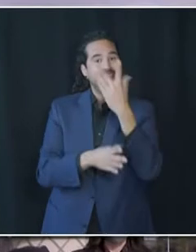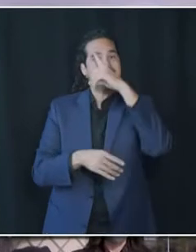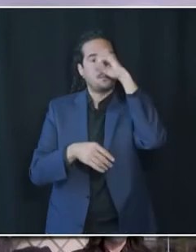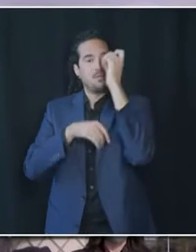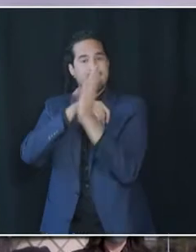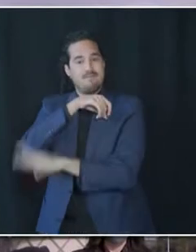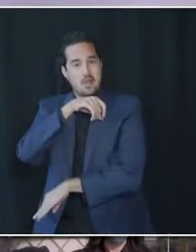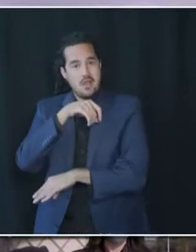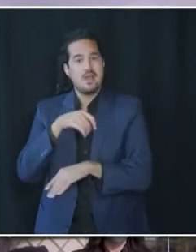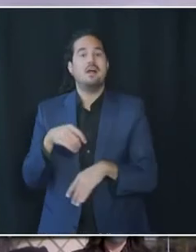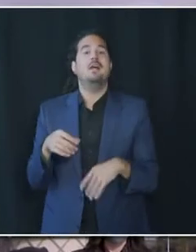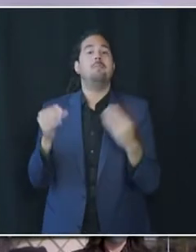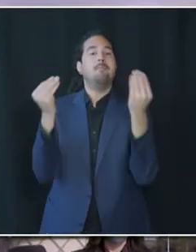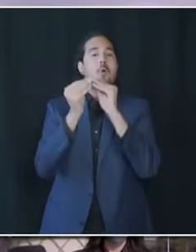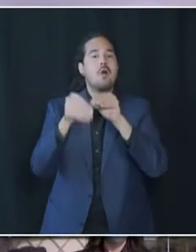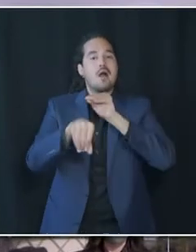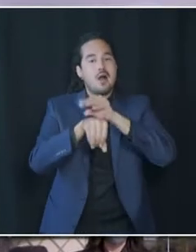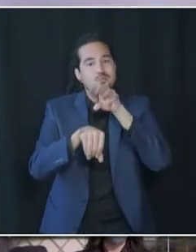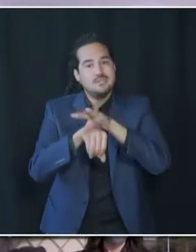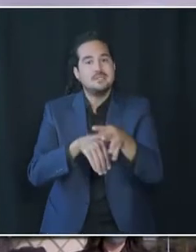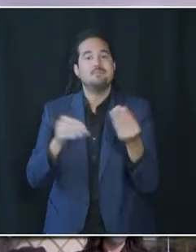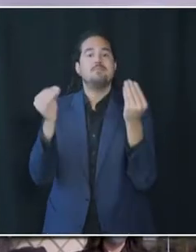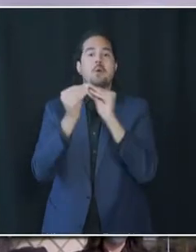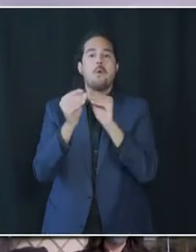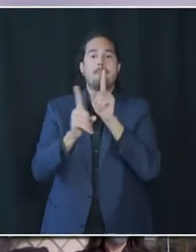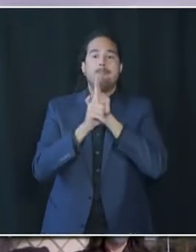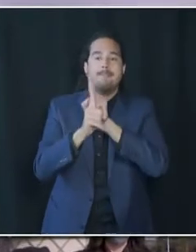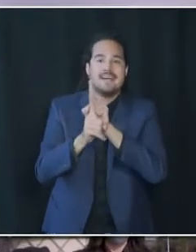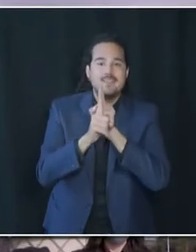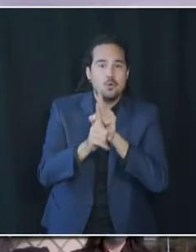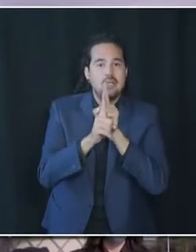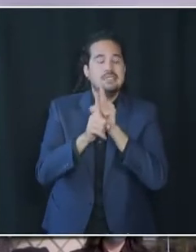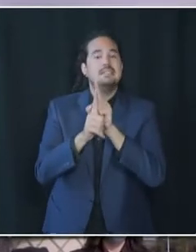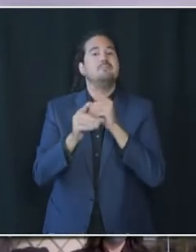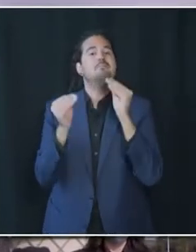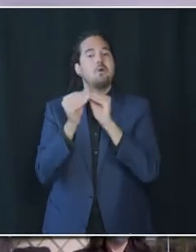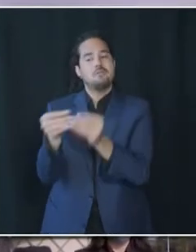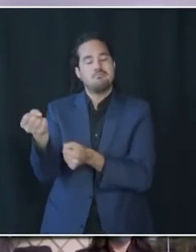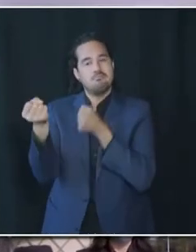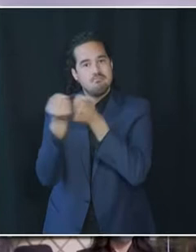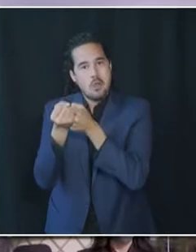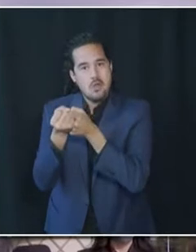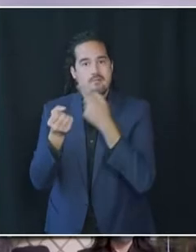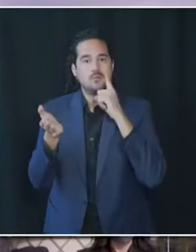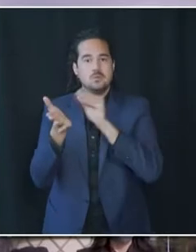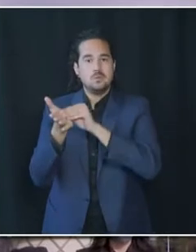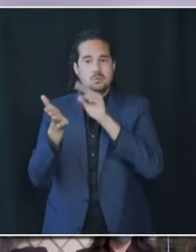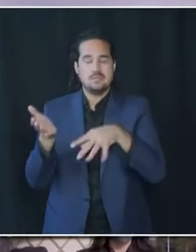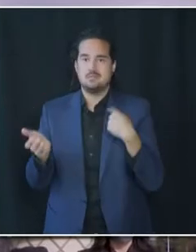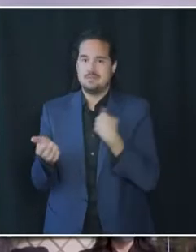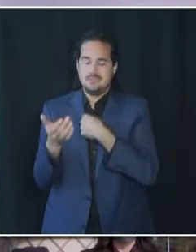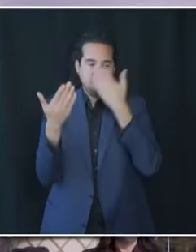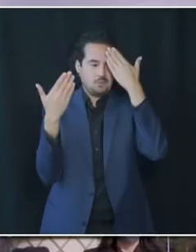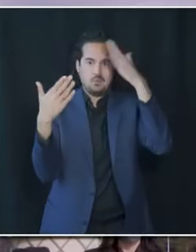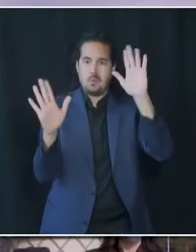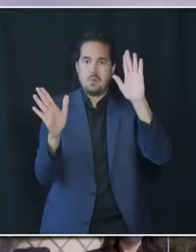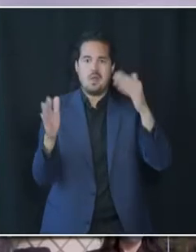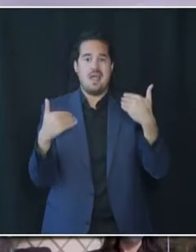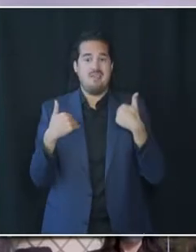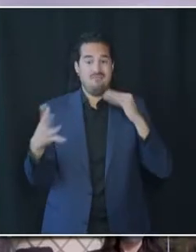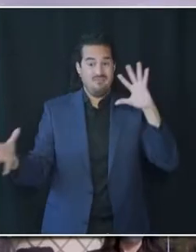para estudiantes no tenemos idea de lo que necesita cada distrito comparado hay mil